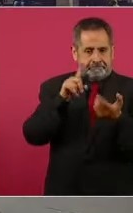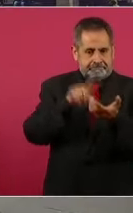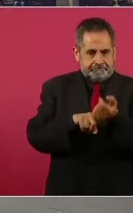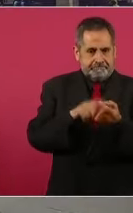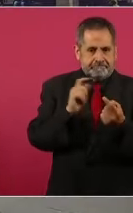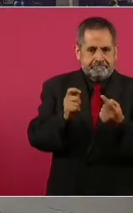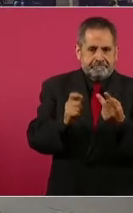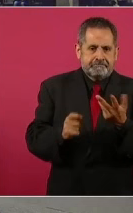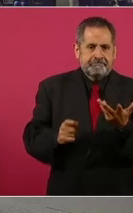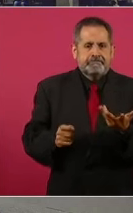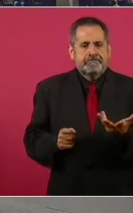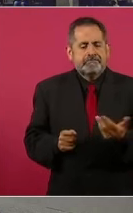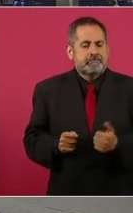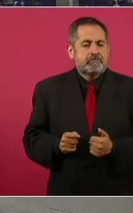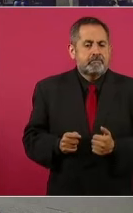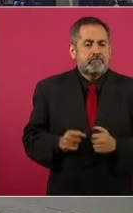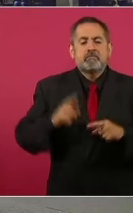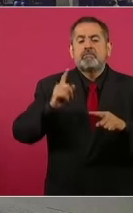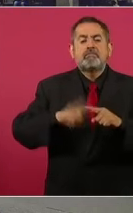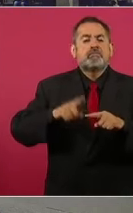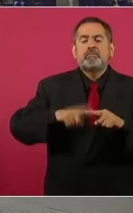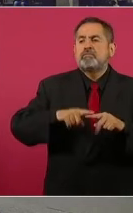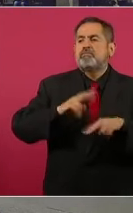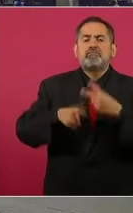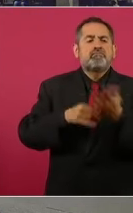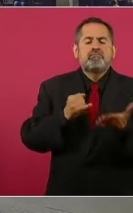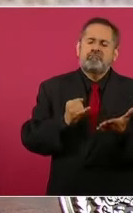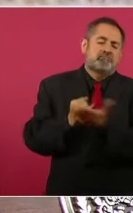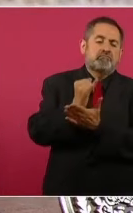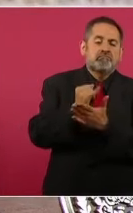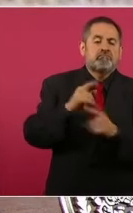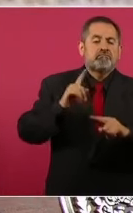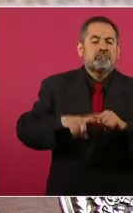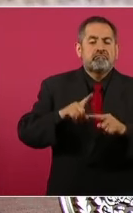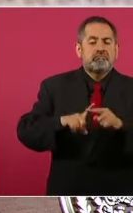Entonces, ¿quién va a resolver ahora lo del